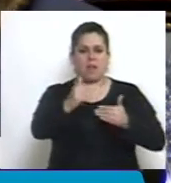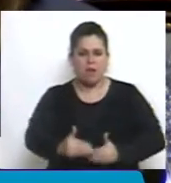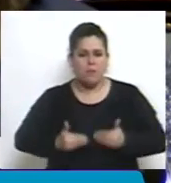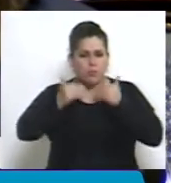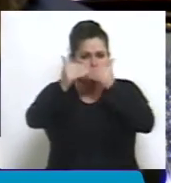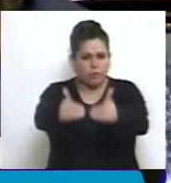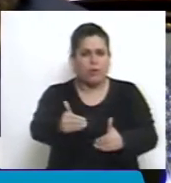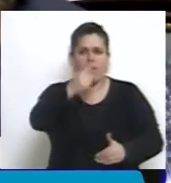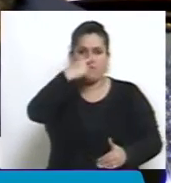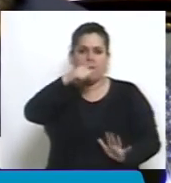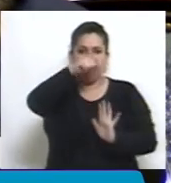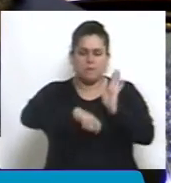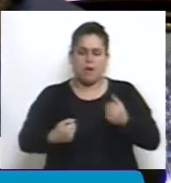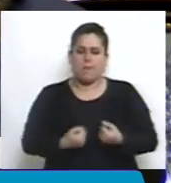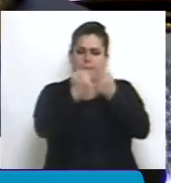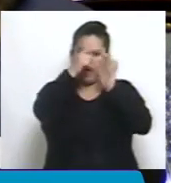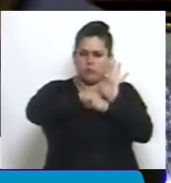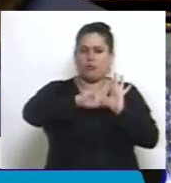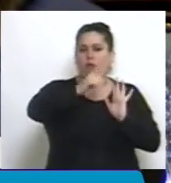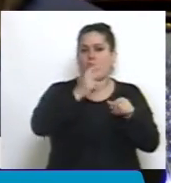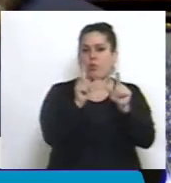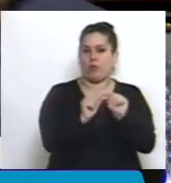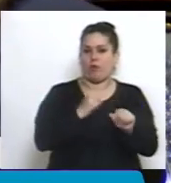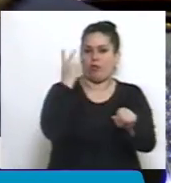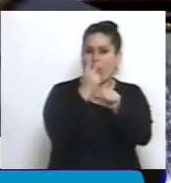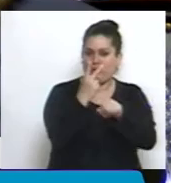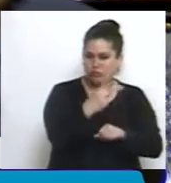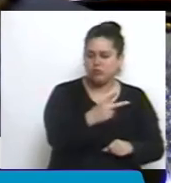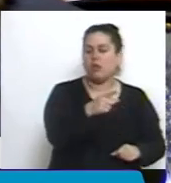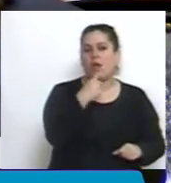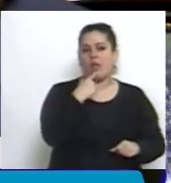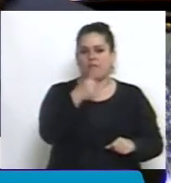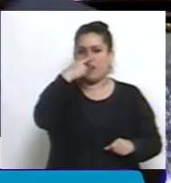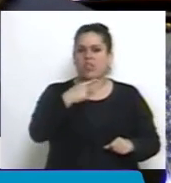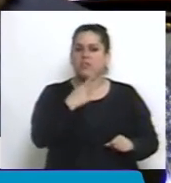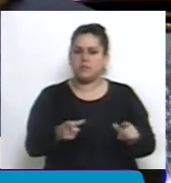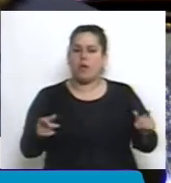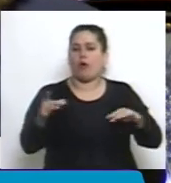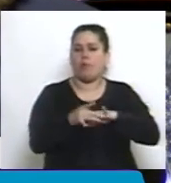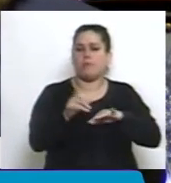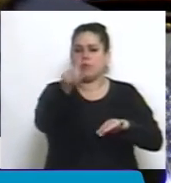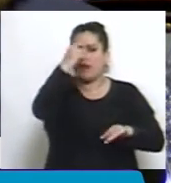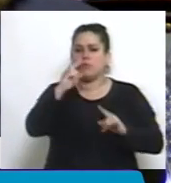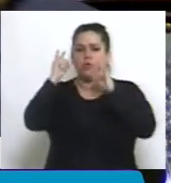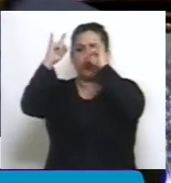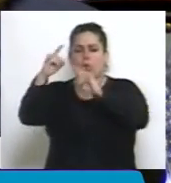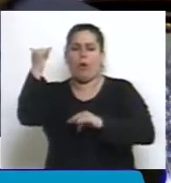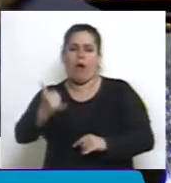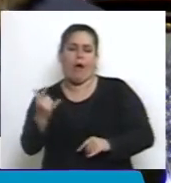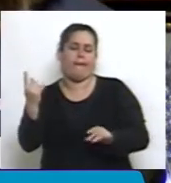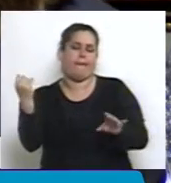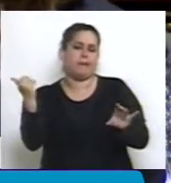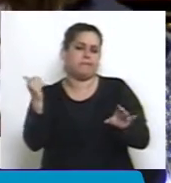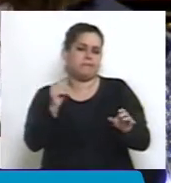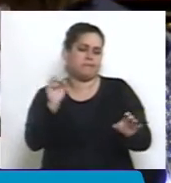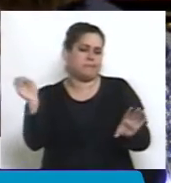se firmó el Pacto Fiscal 2, el cual incluyó el compromiso de la Nación de aceptar las transferencias de las